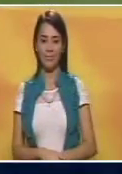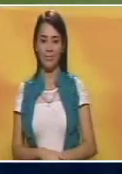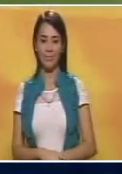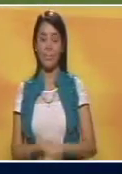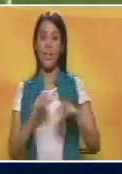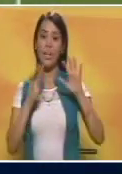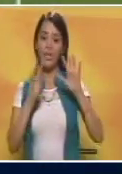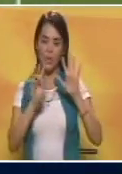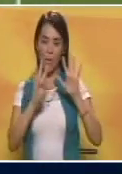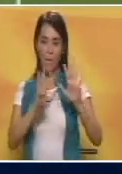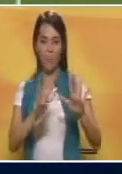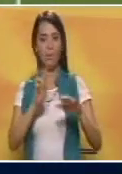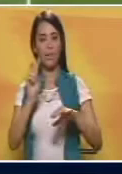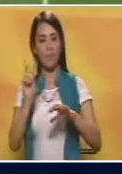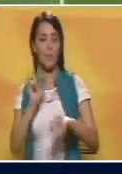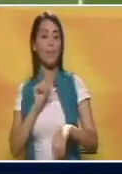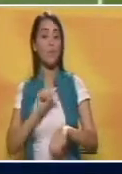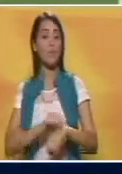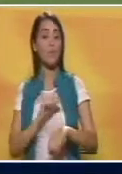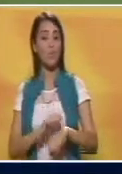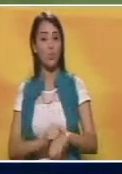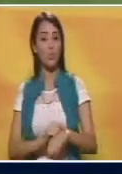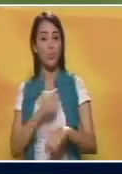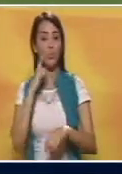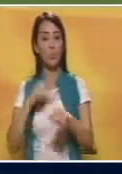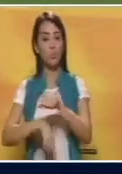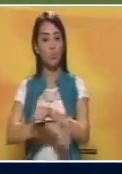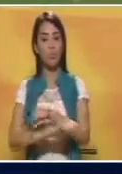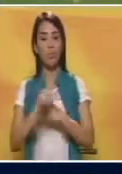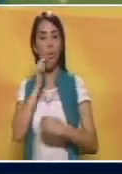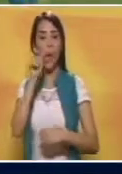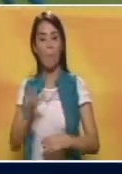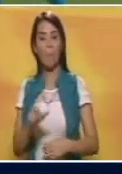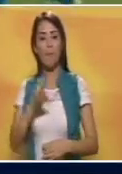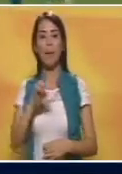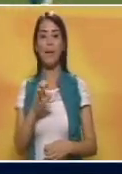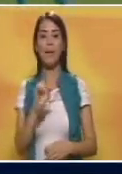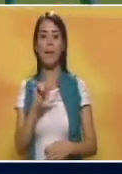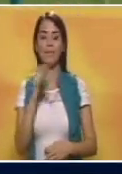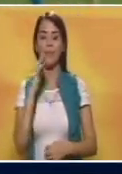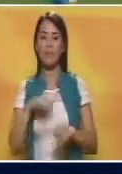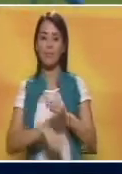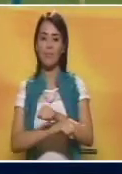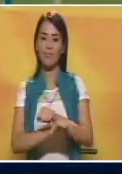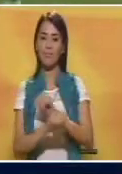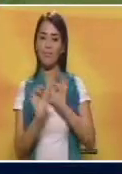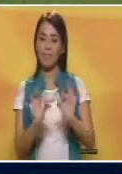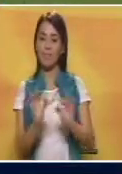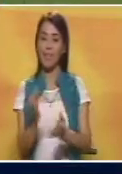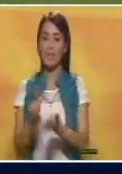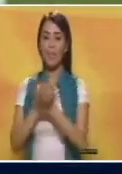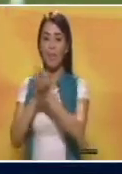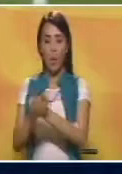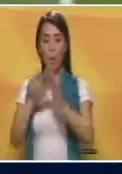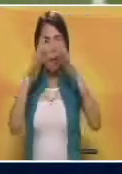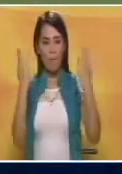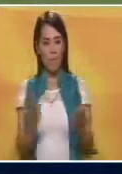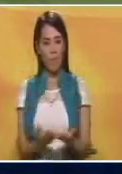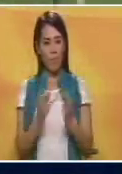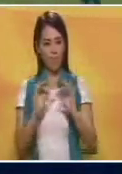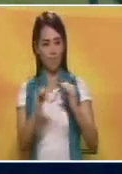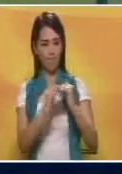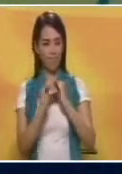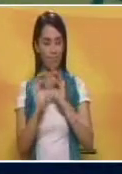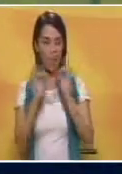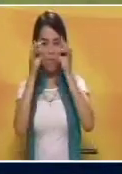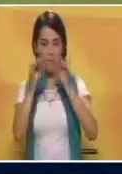97 en las postrimerías del juego neymar marcó su primer tanto en esta copa del mundo para poner cifras definitivas